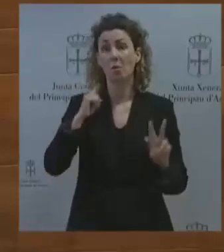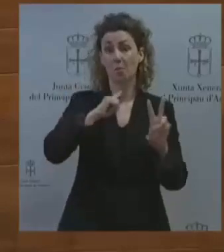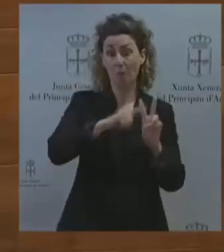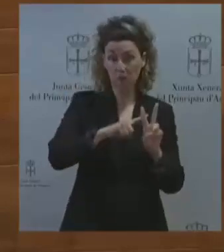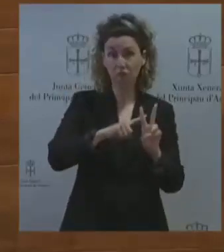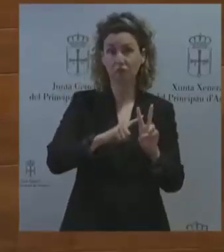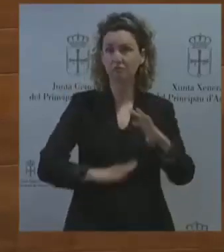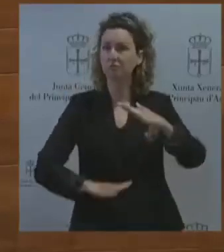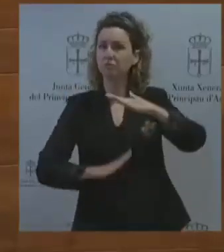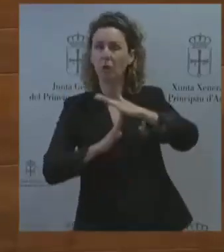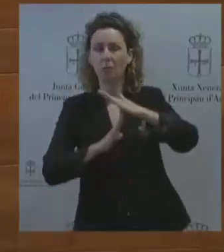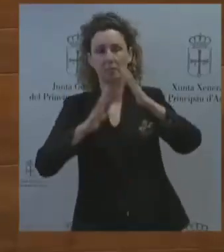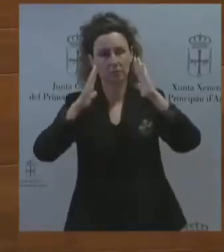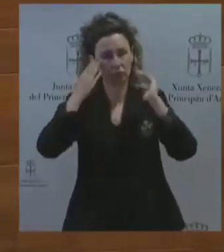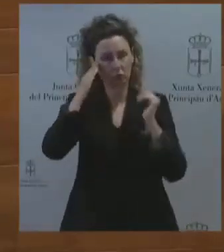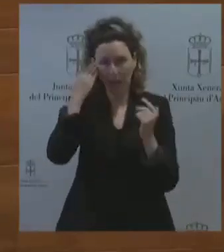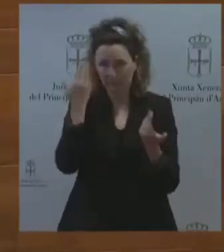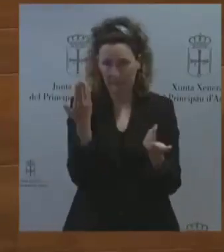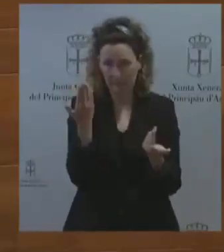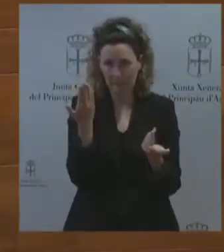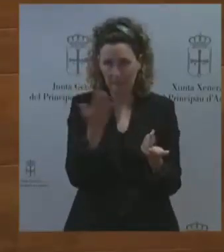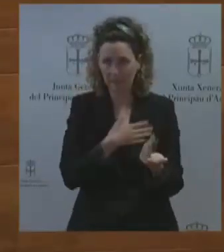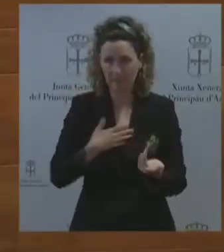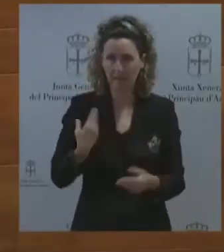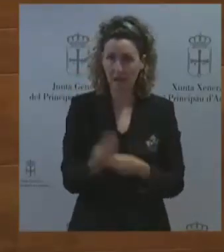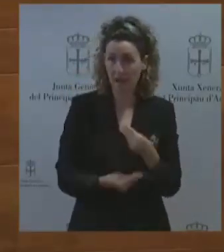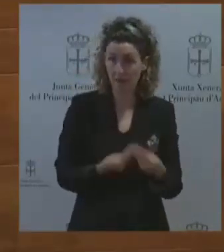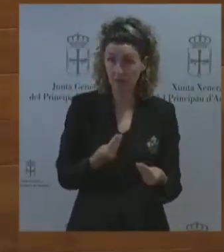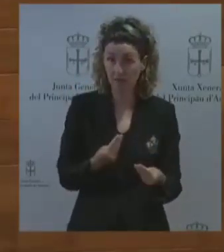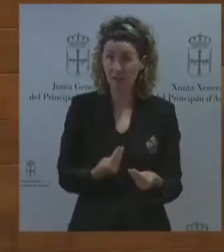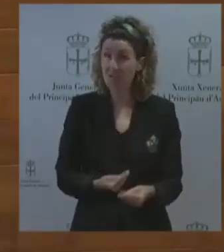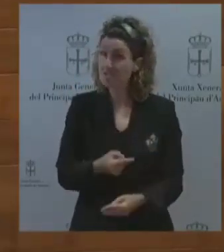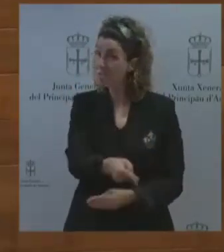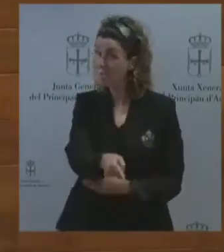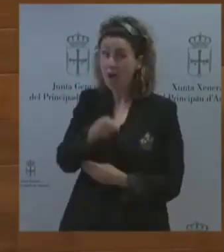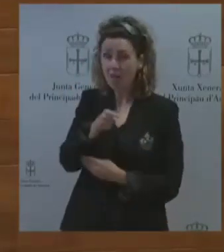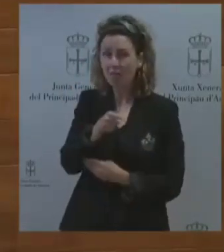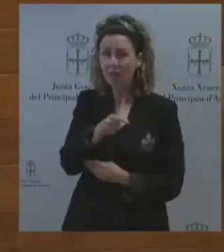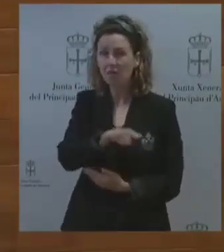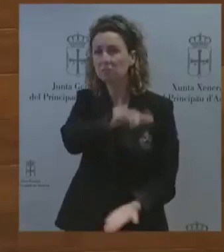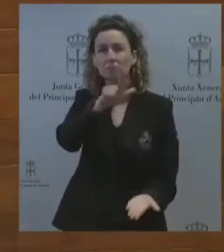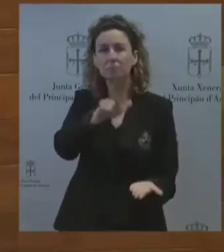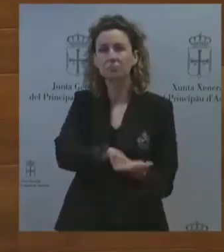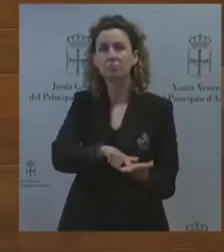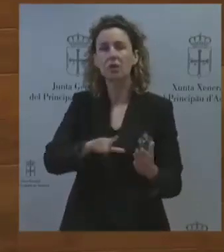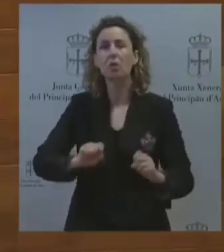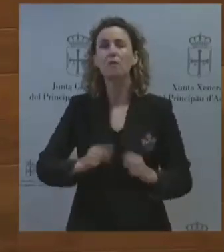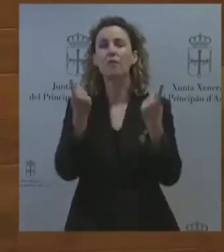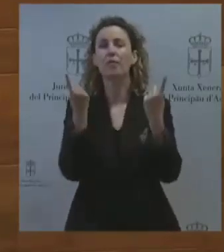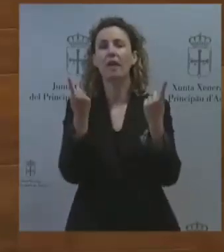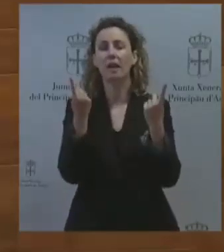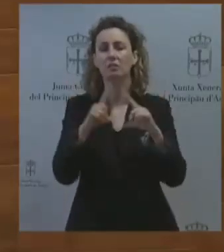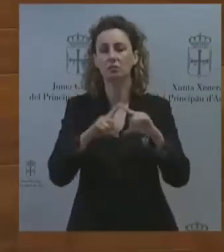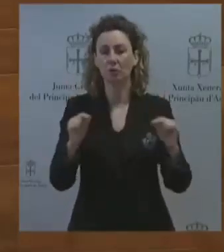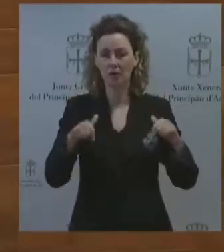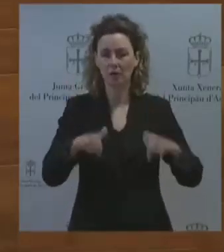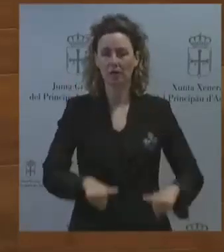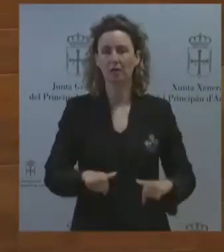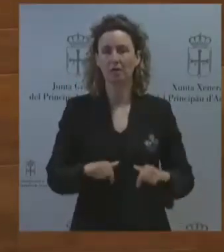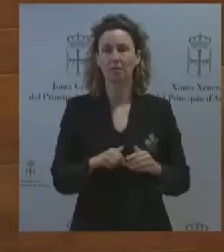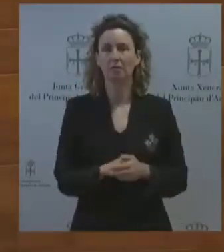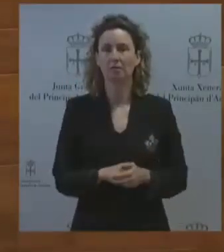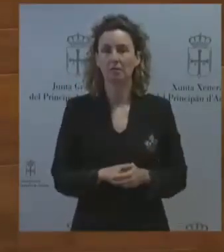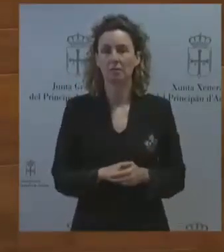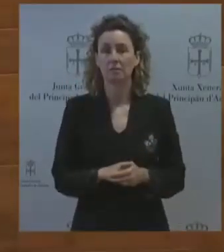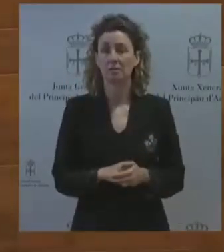cabo, pretendiendo imponer la oficialidad en nuestra región. Durante meses, usted estuvo engañando, como ya nos tiene